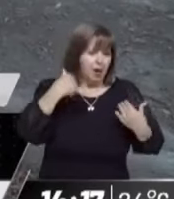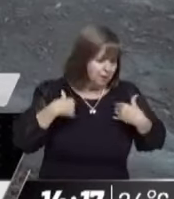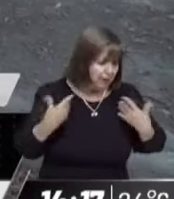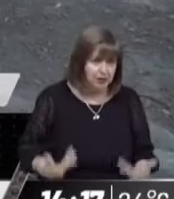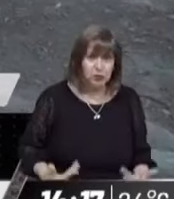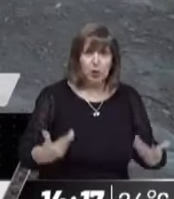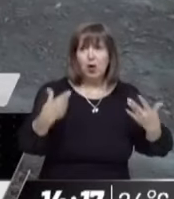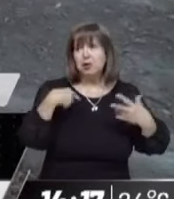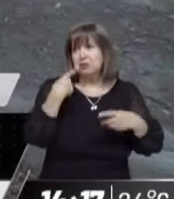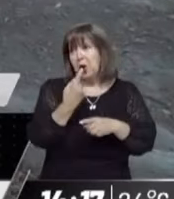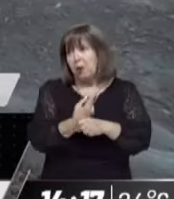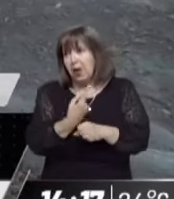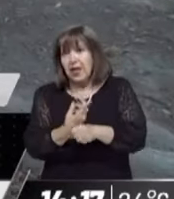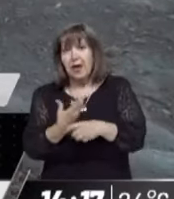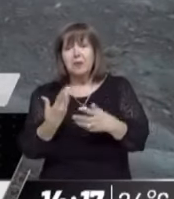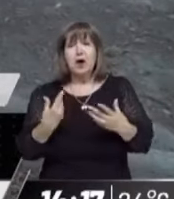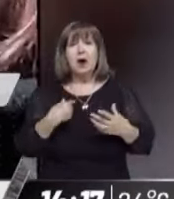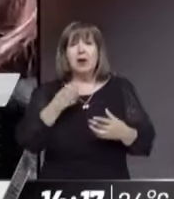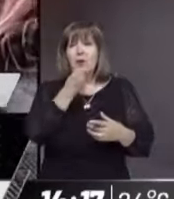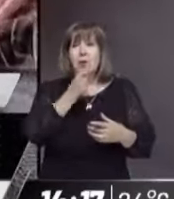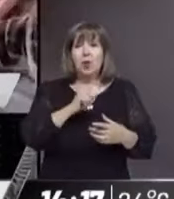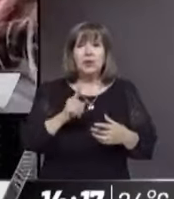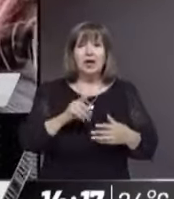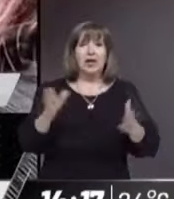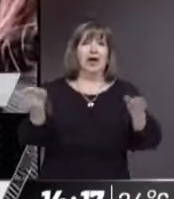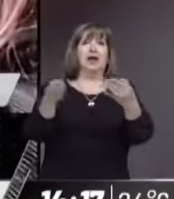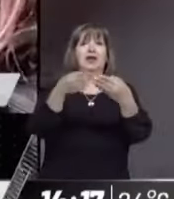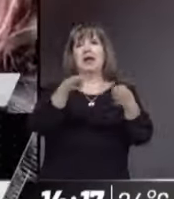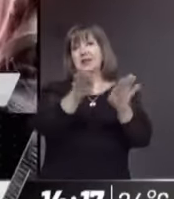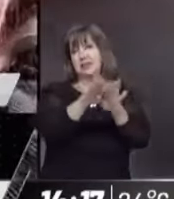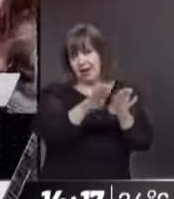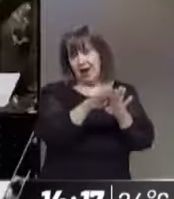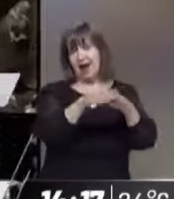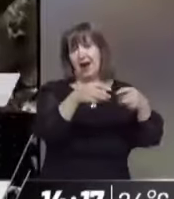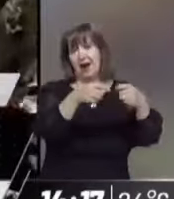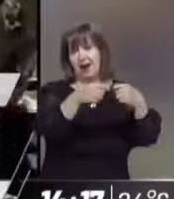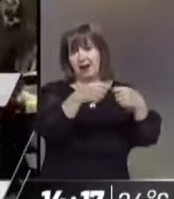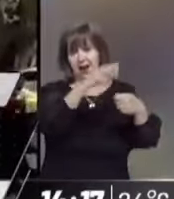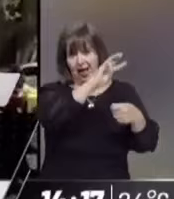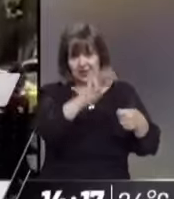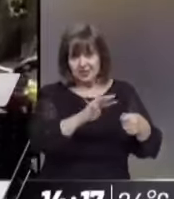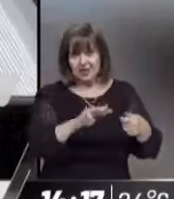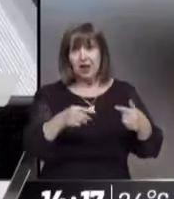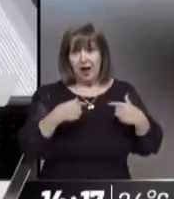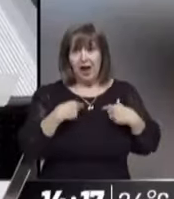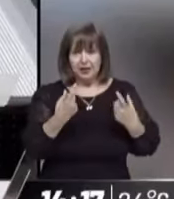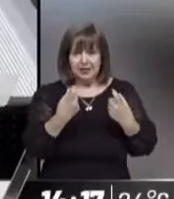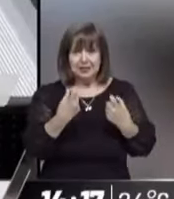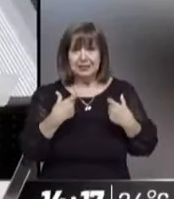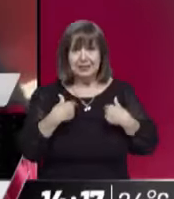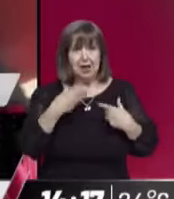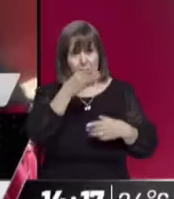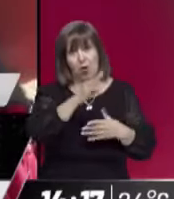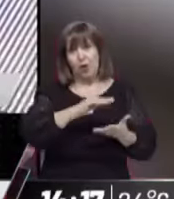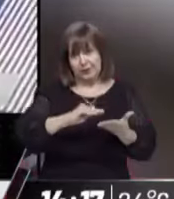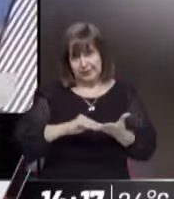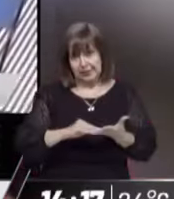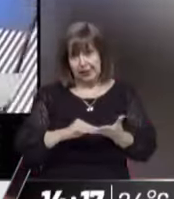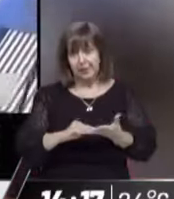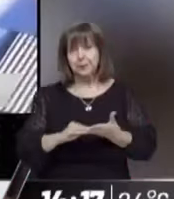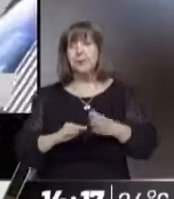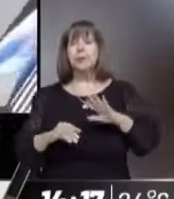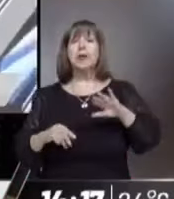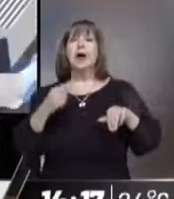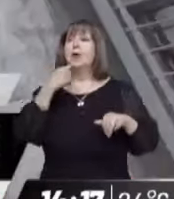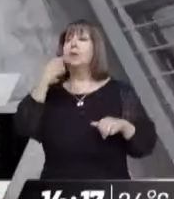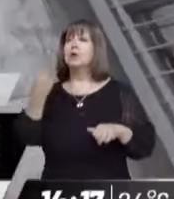grande ya y no podemos a mí no me gustaría que los cerraran en ningún momento porque a nosotros los hace mucha falta eso tiene idea de